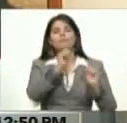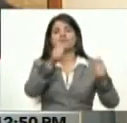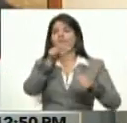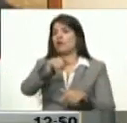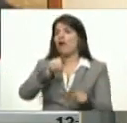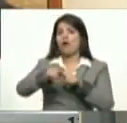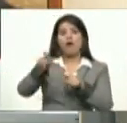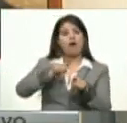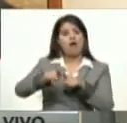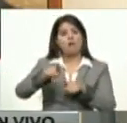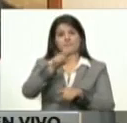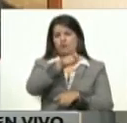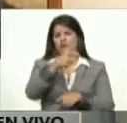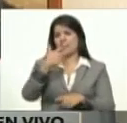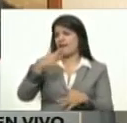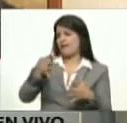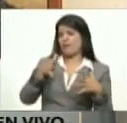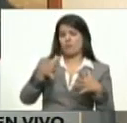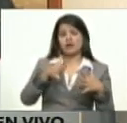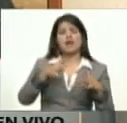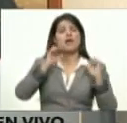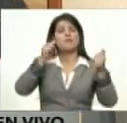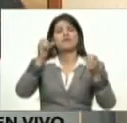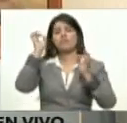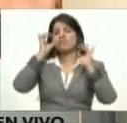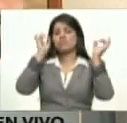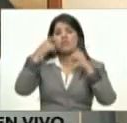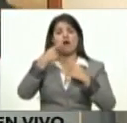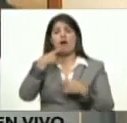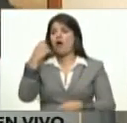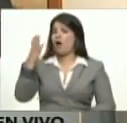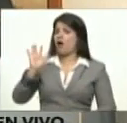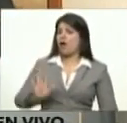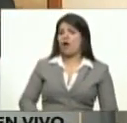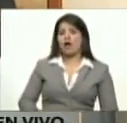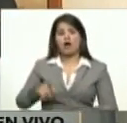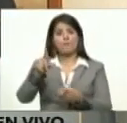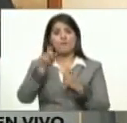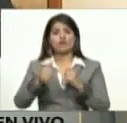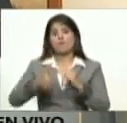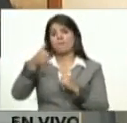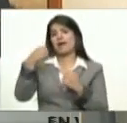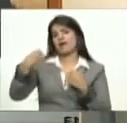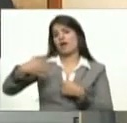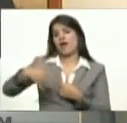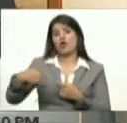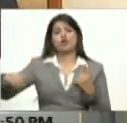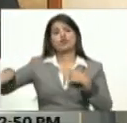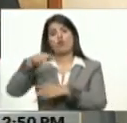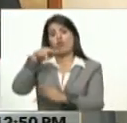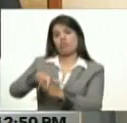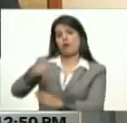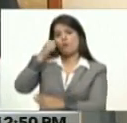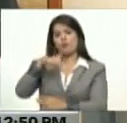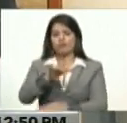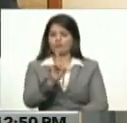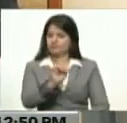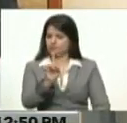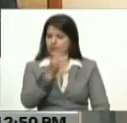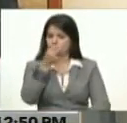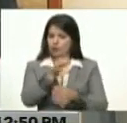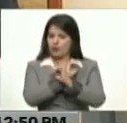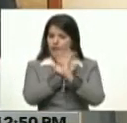están envalentonados con alguna victoria circunstancial a decir que ahora se va a cobrar más impuestos al pueblo. Eso no es así. De